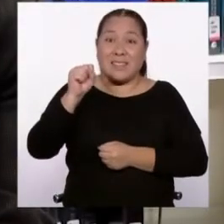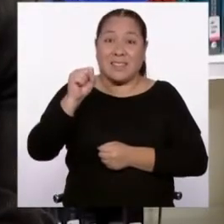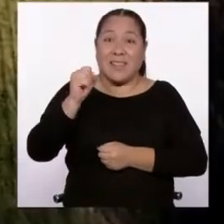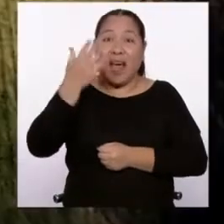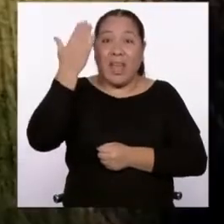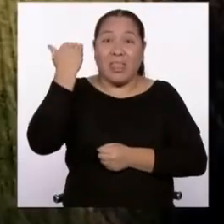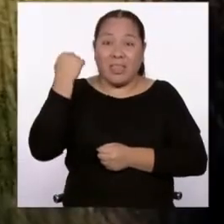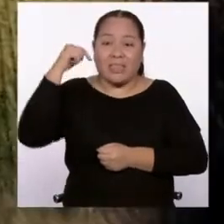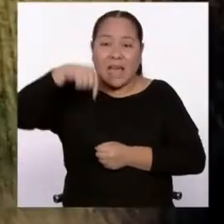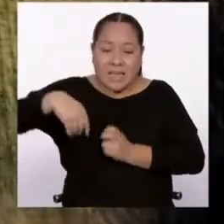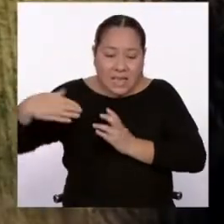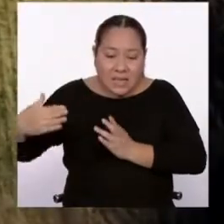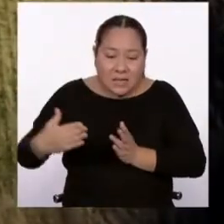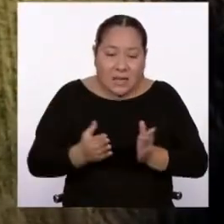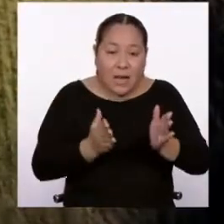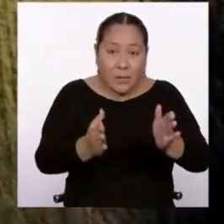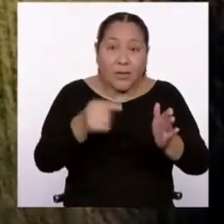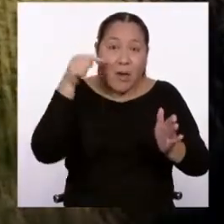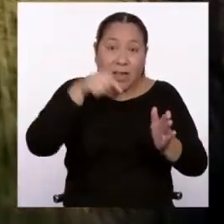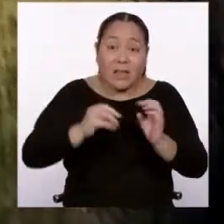XIX.